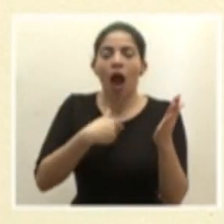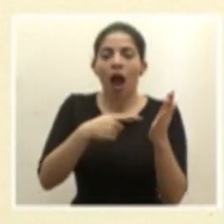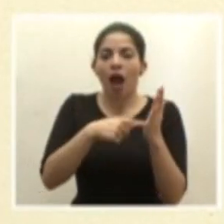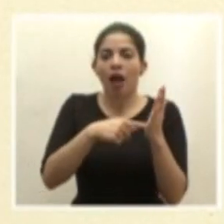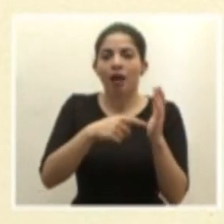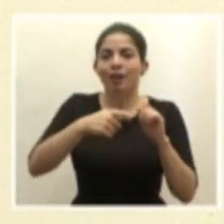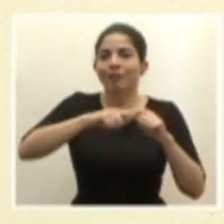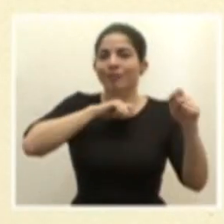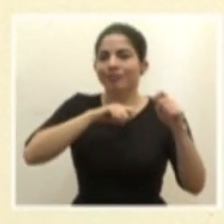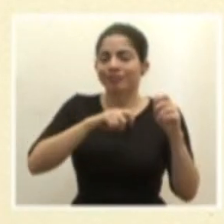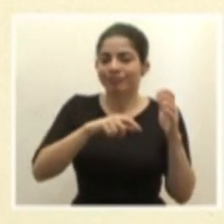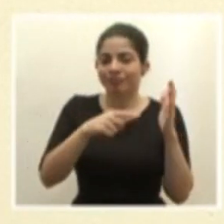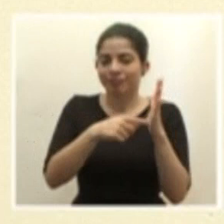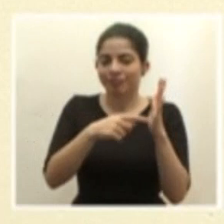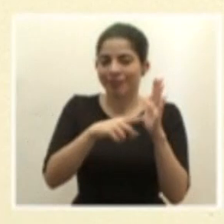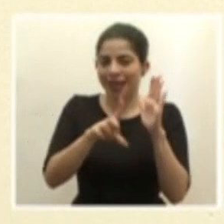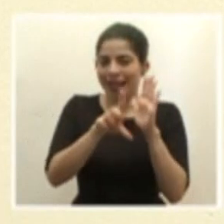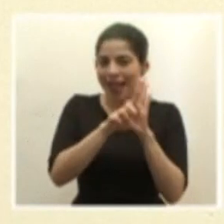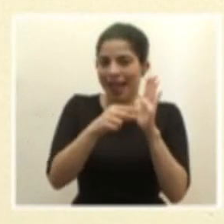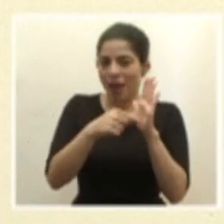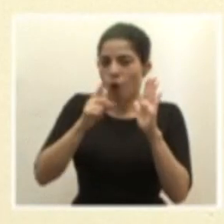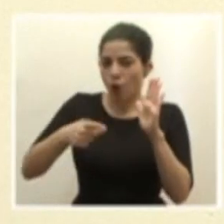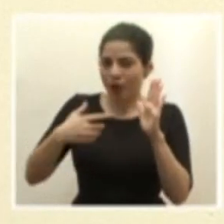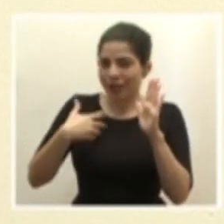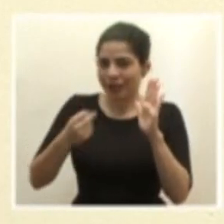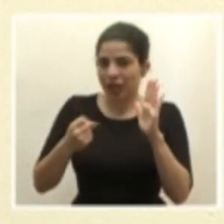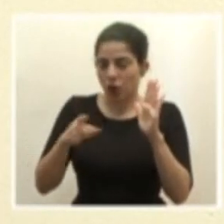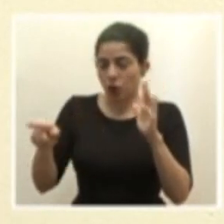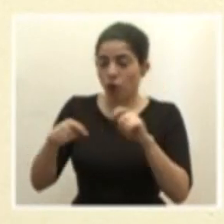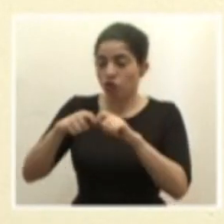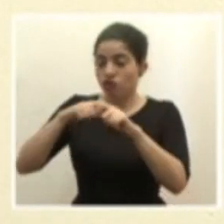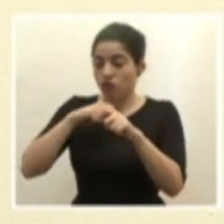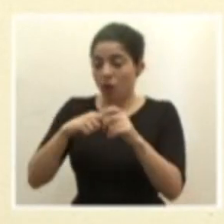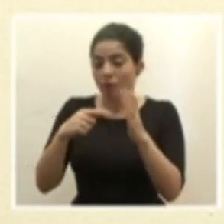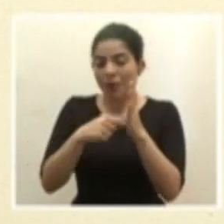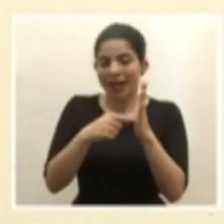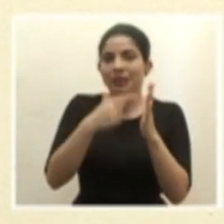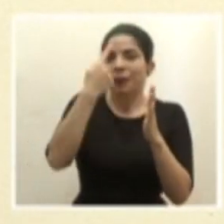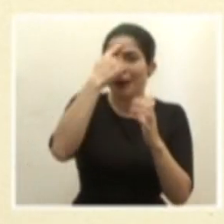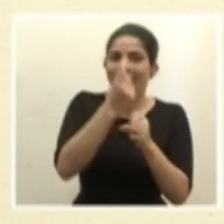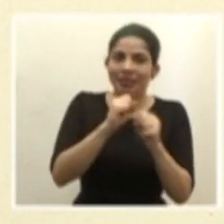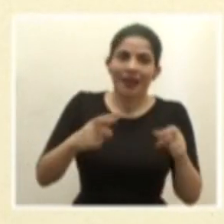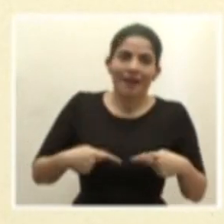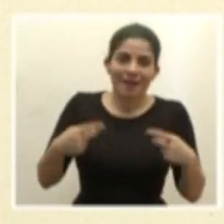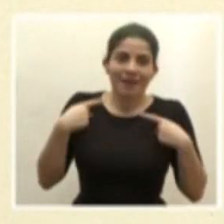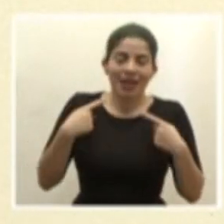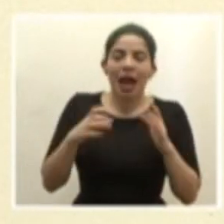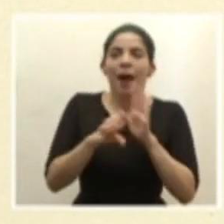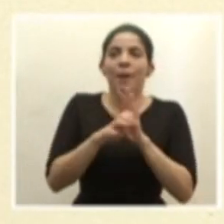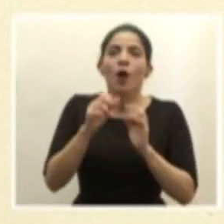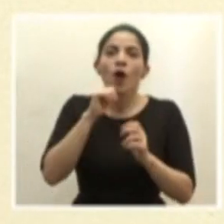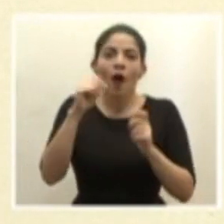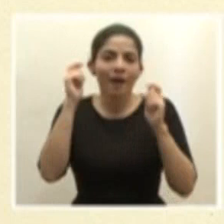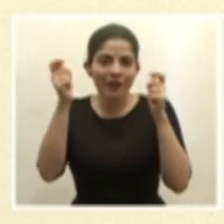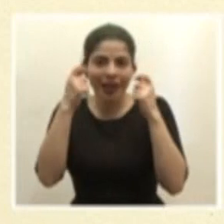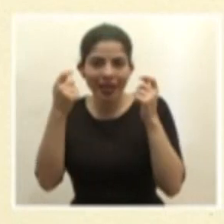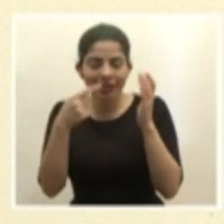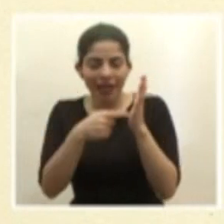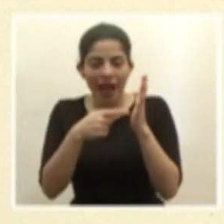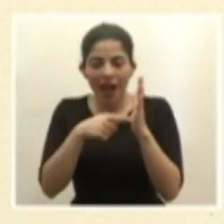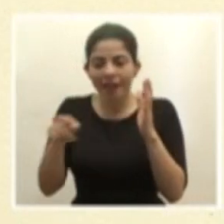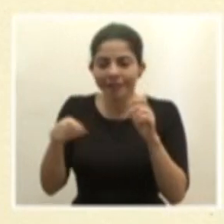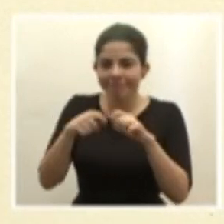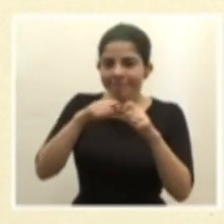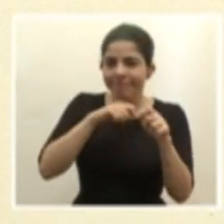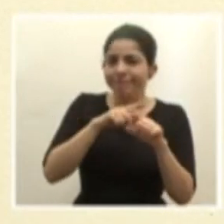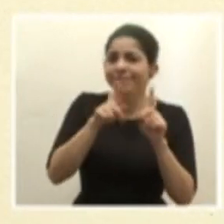una falta justamente con una medida sanitaria, que en este caso salva vidas, ¿verdad? Como es el hecho de no hacer fiestas,